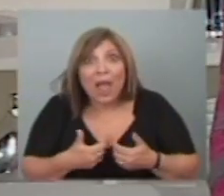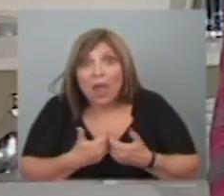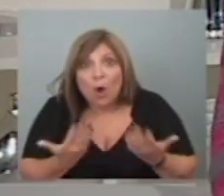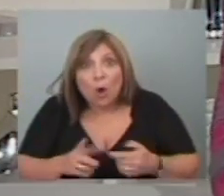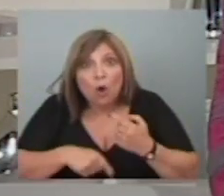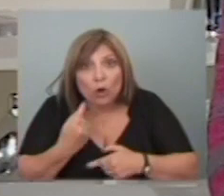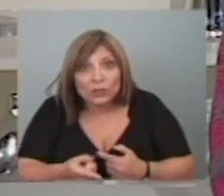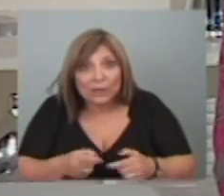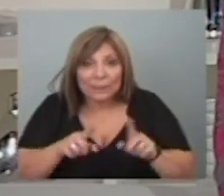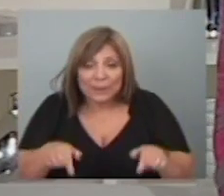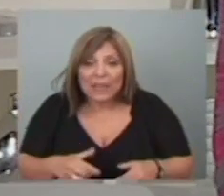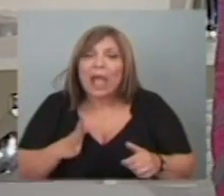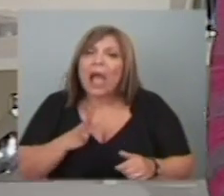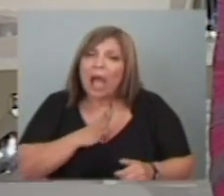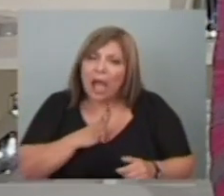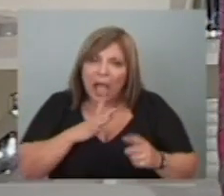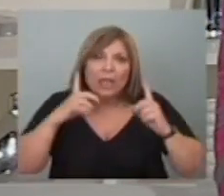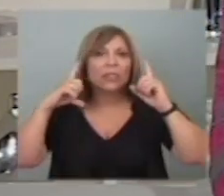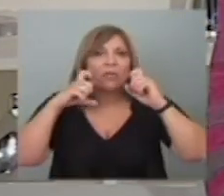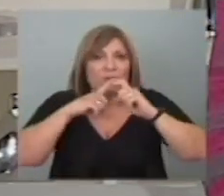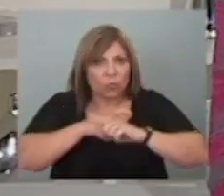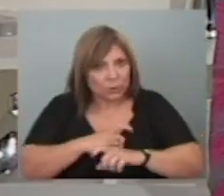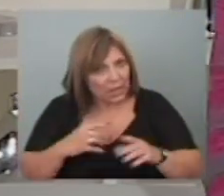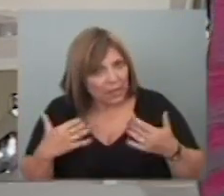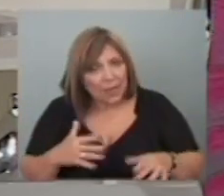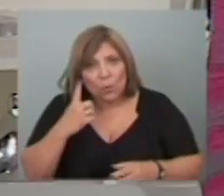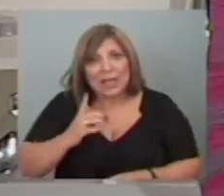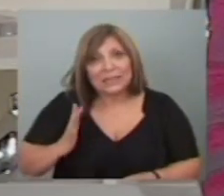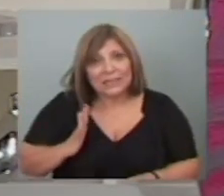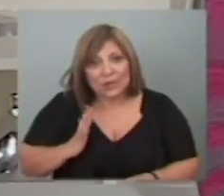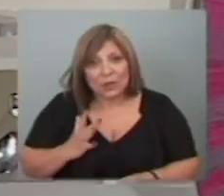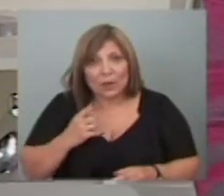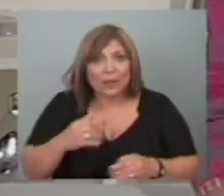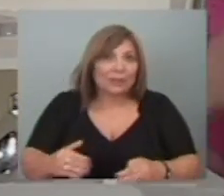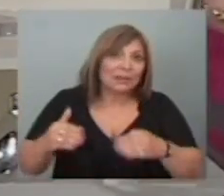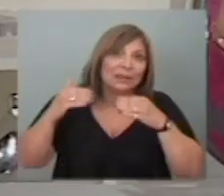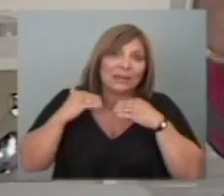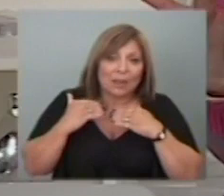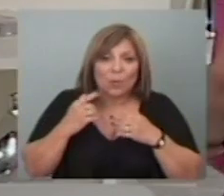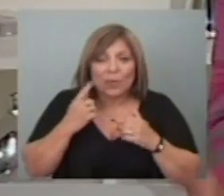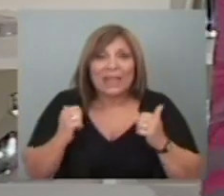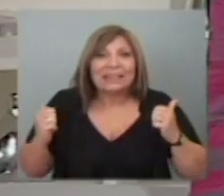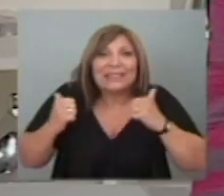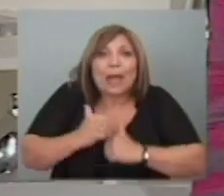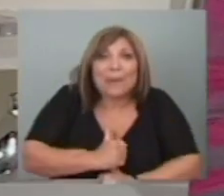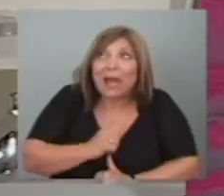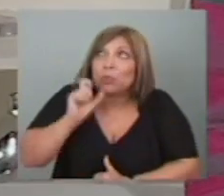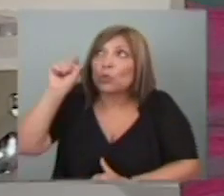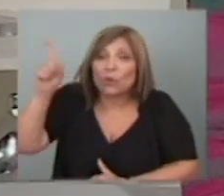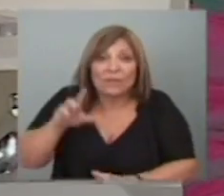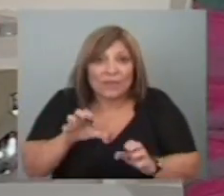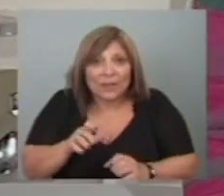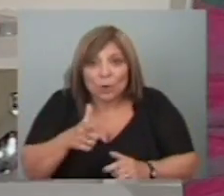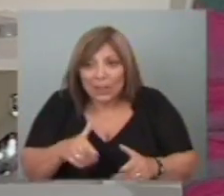Y hay dificultades. Hay dificultades, una señora que se tapa con un tapadito que trajo porque no